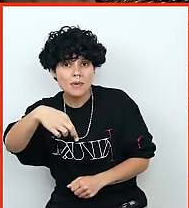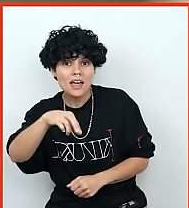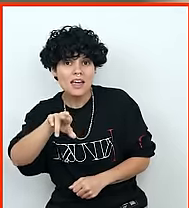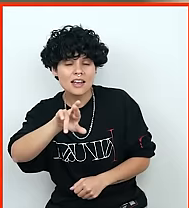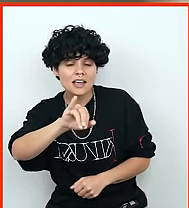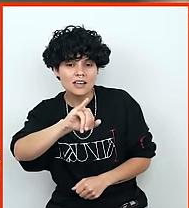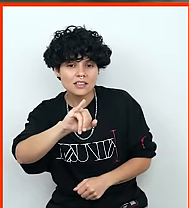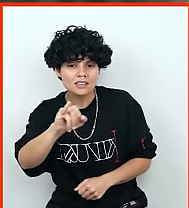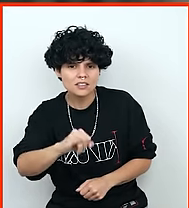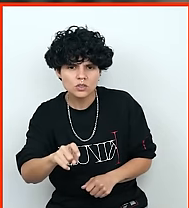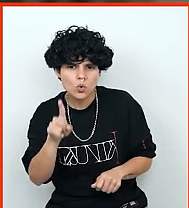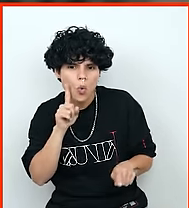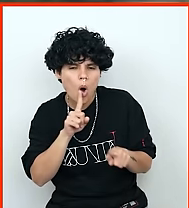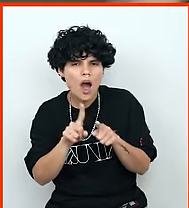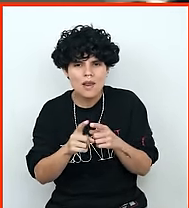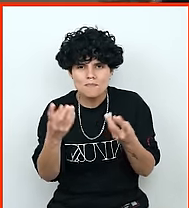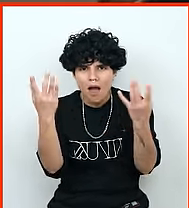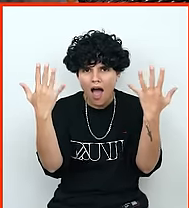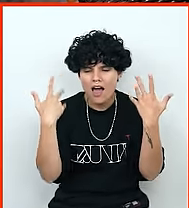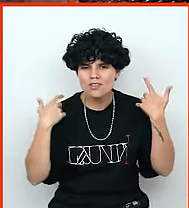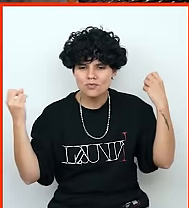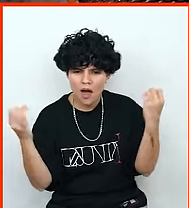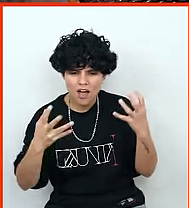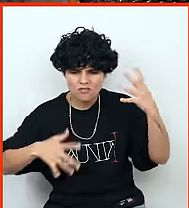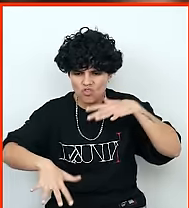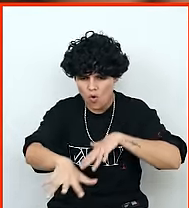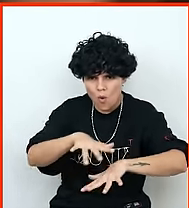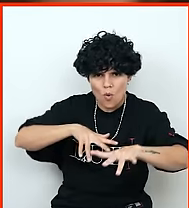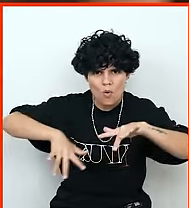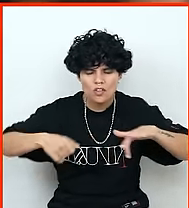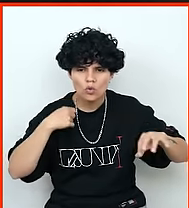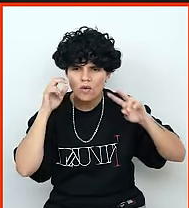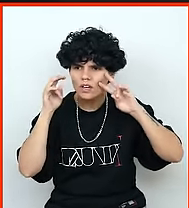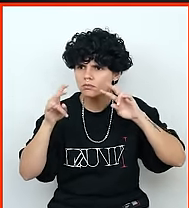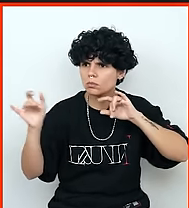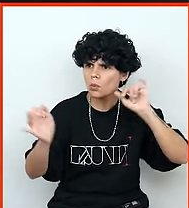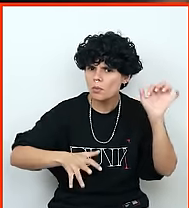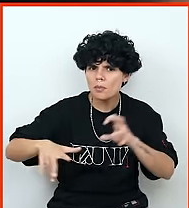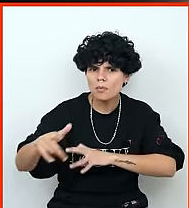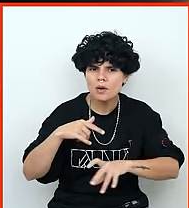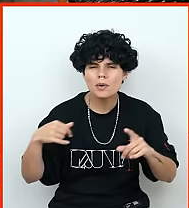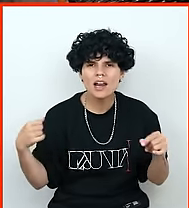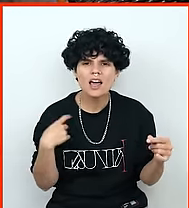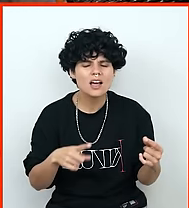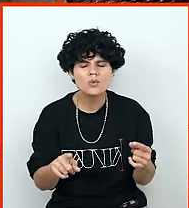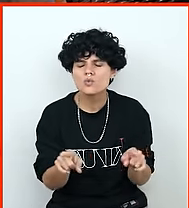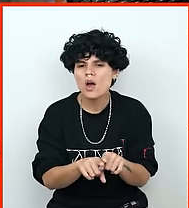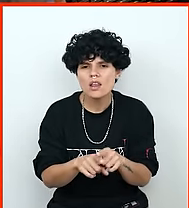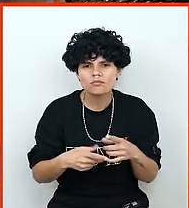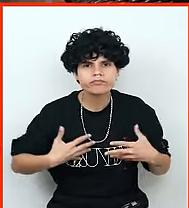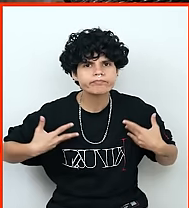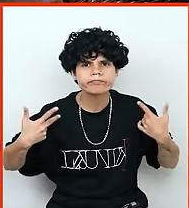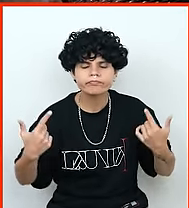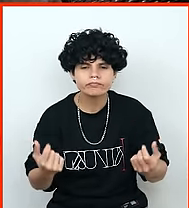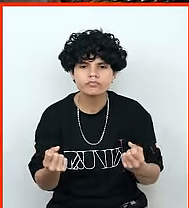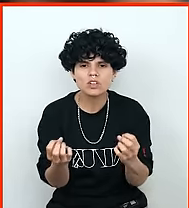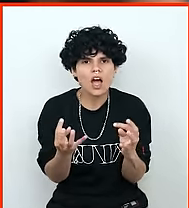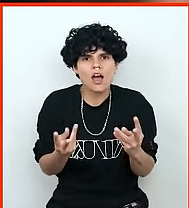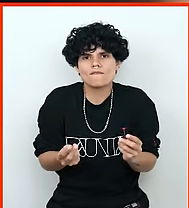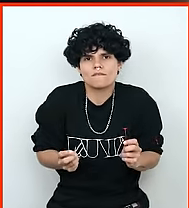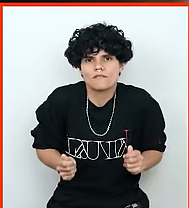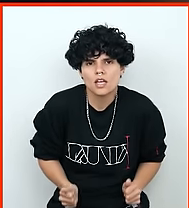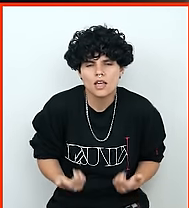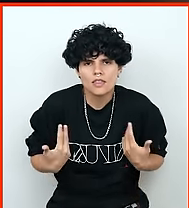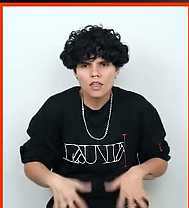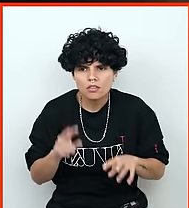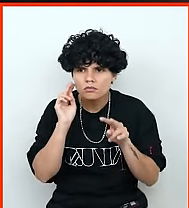como, tiene en sus manos la magia, ¿no? Sí. Es especial eso, es como, sí. Toca muy bien. Un entrenamiento, sí.